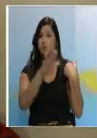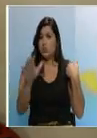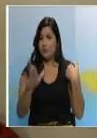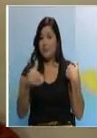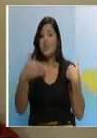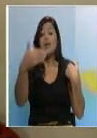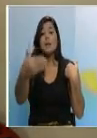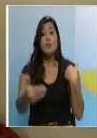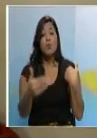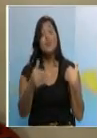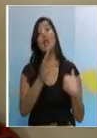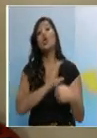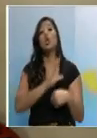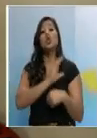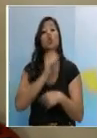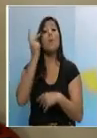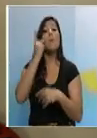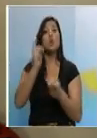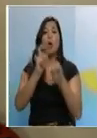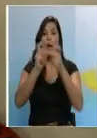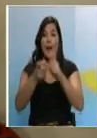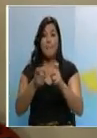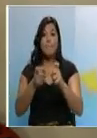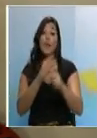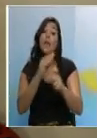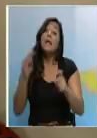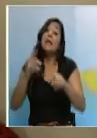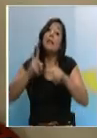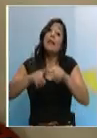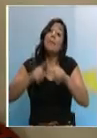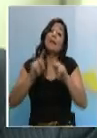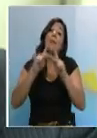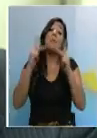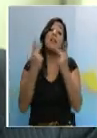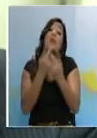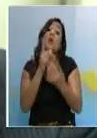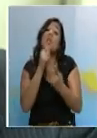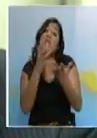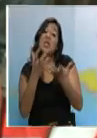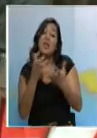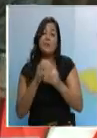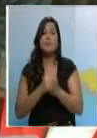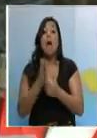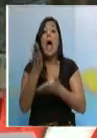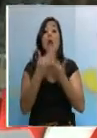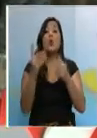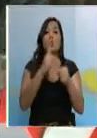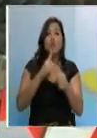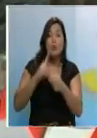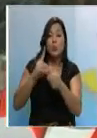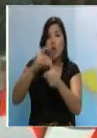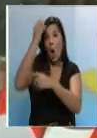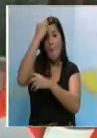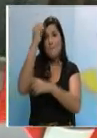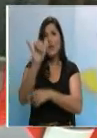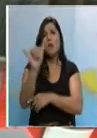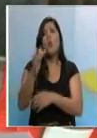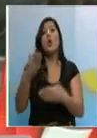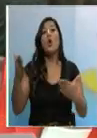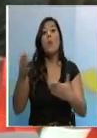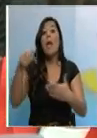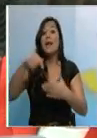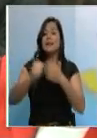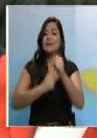la fracción es la que debe eventualmente evaluar qué es lo que más le conviene. Algunos legisladores concuerdan en que este podría ser el año